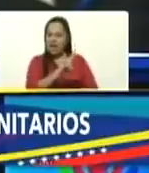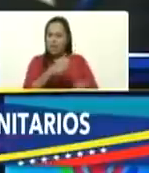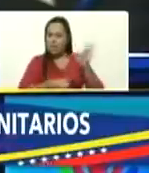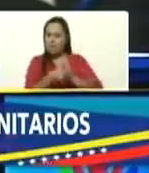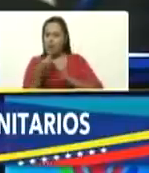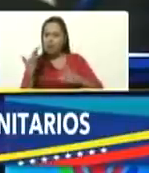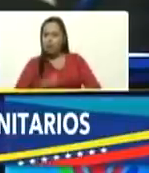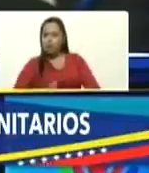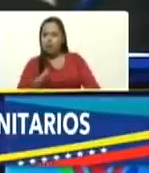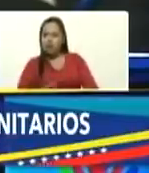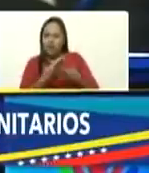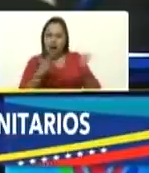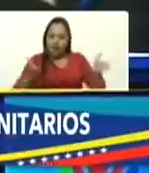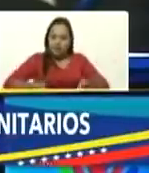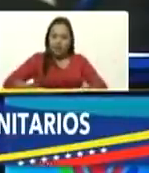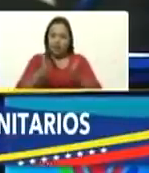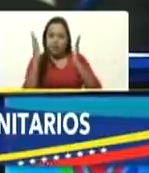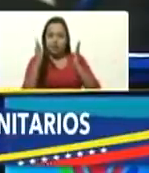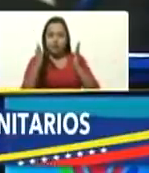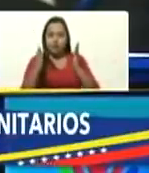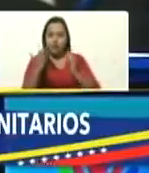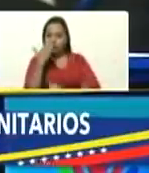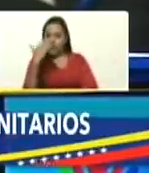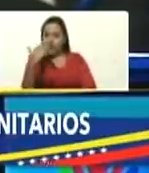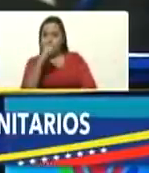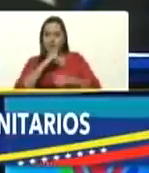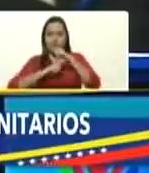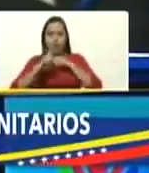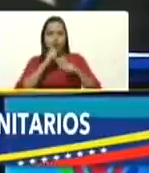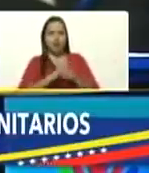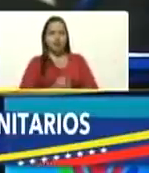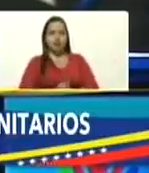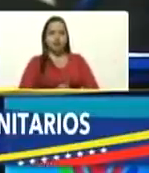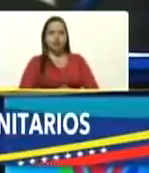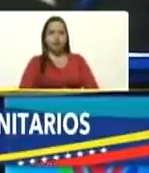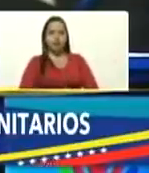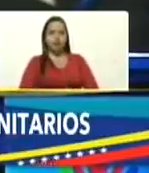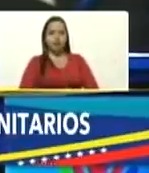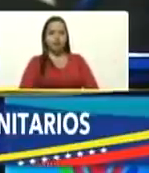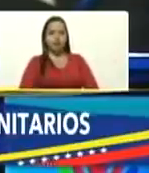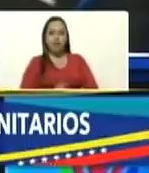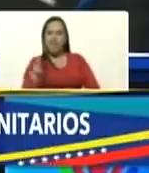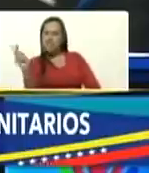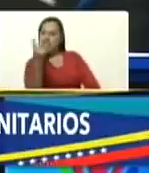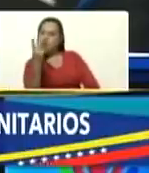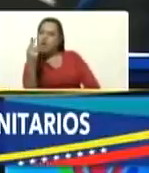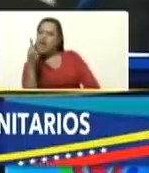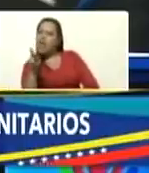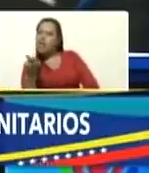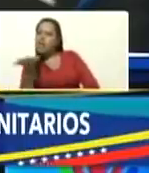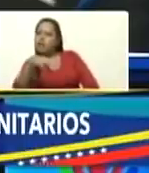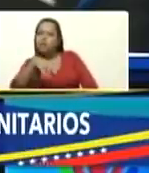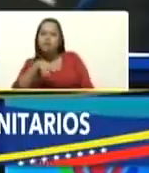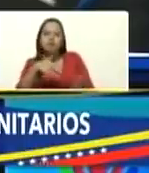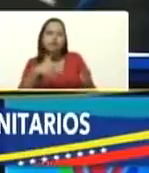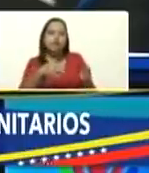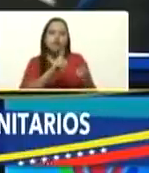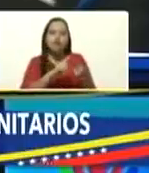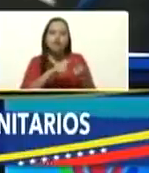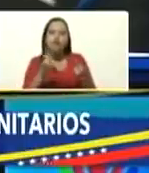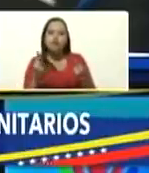abre el camino frente a las dificultades. La segunda R.